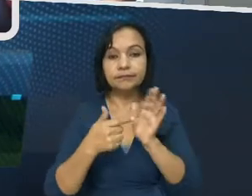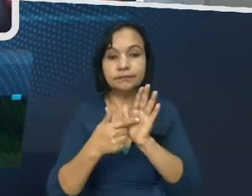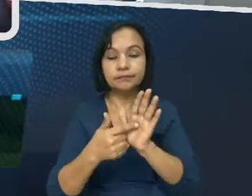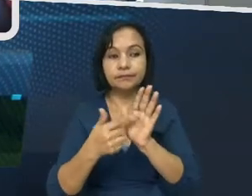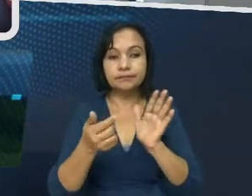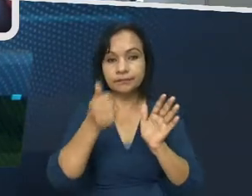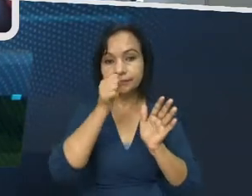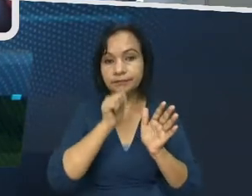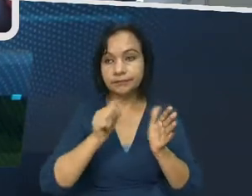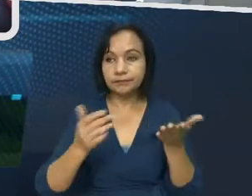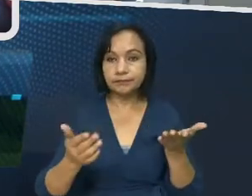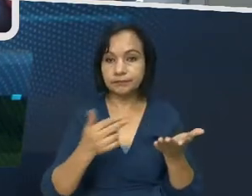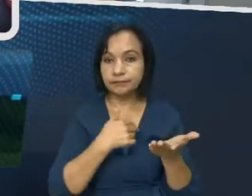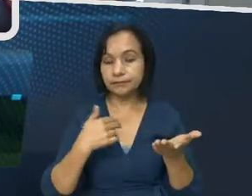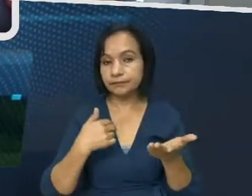agua que viene